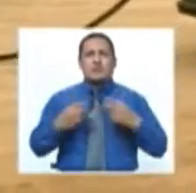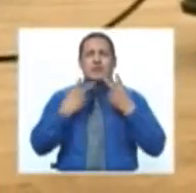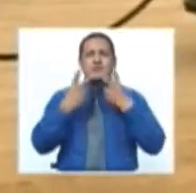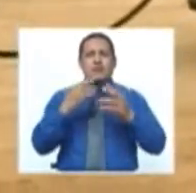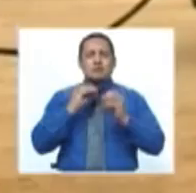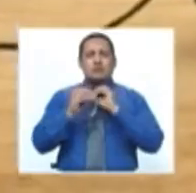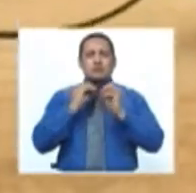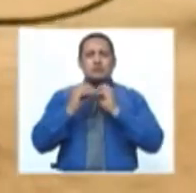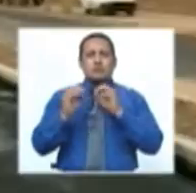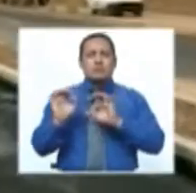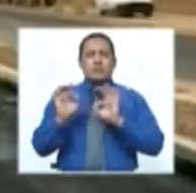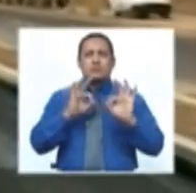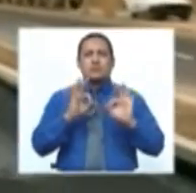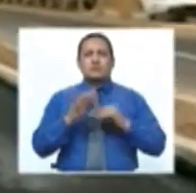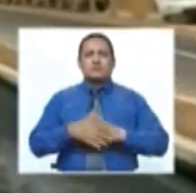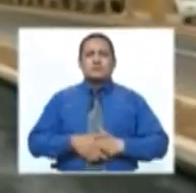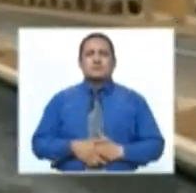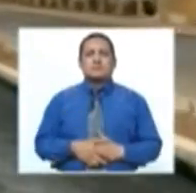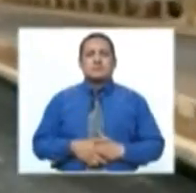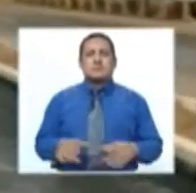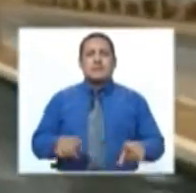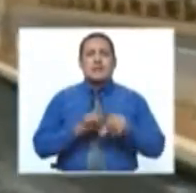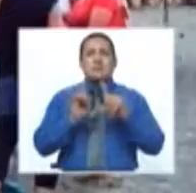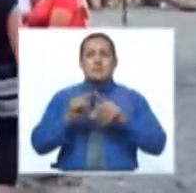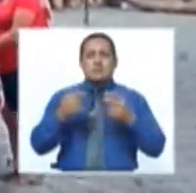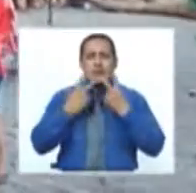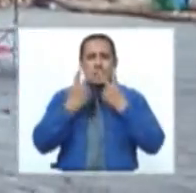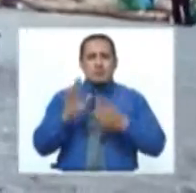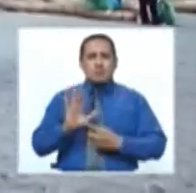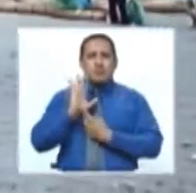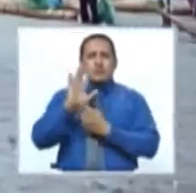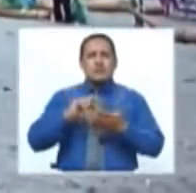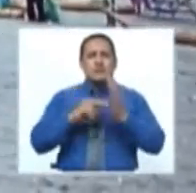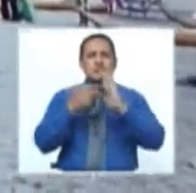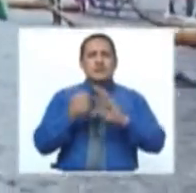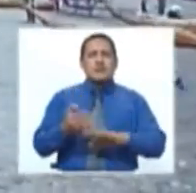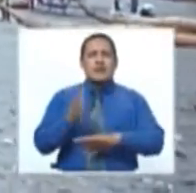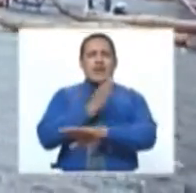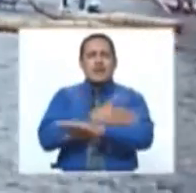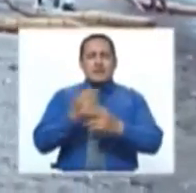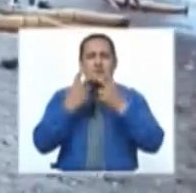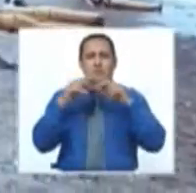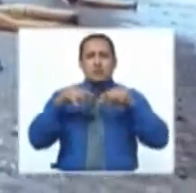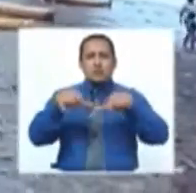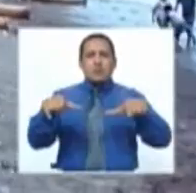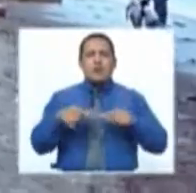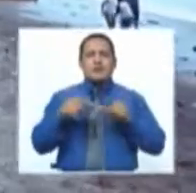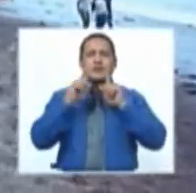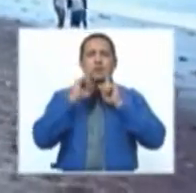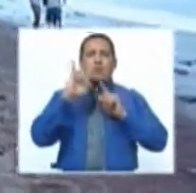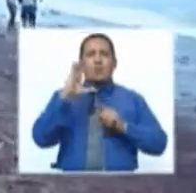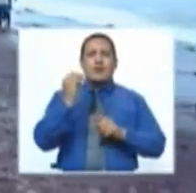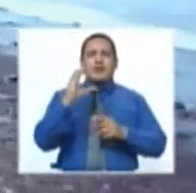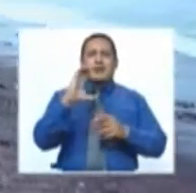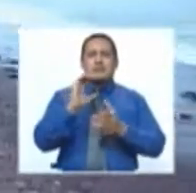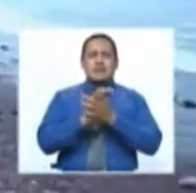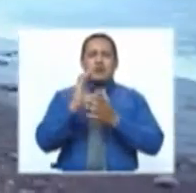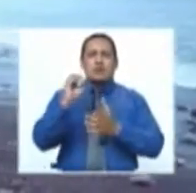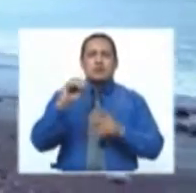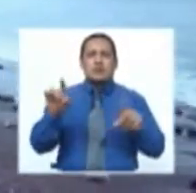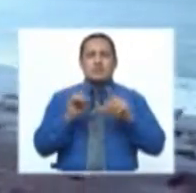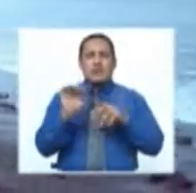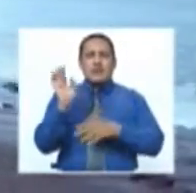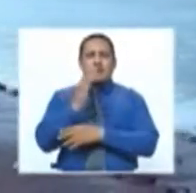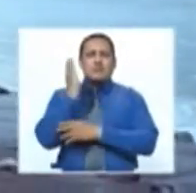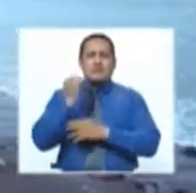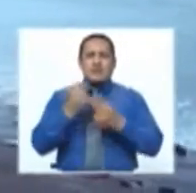la vulneración de los mismos. Para muestra lo que queda de lo que fue el balneario de Huanchaco, hoy declarado en